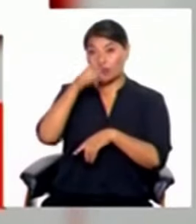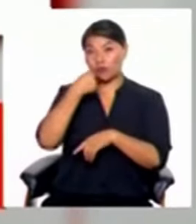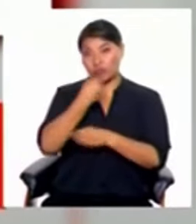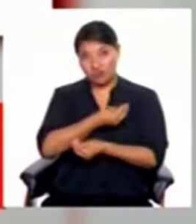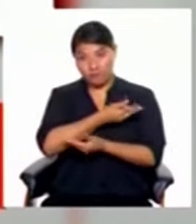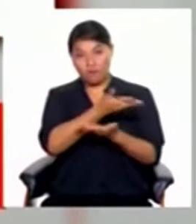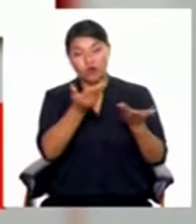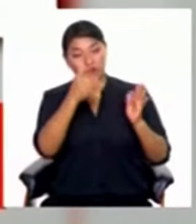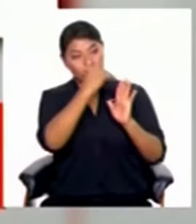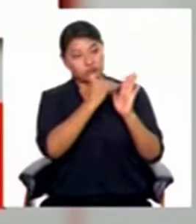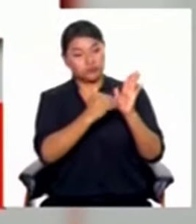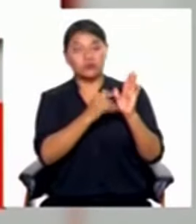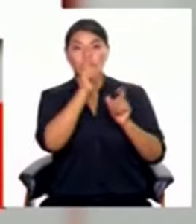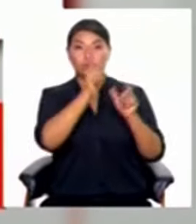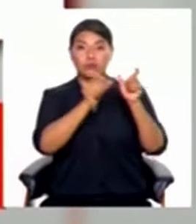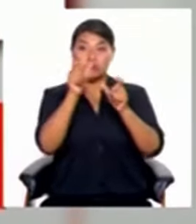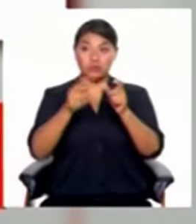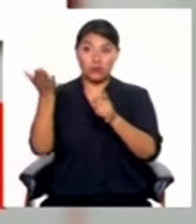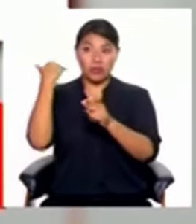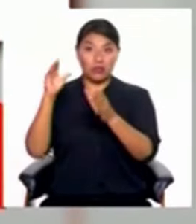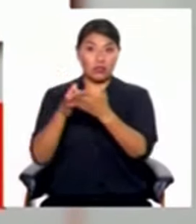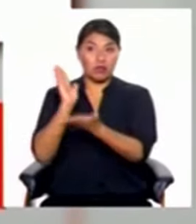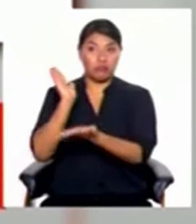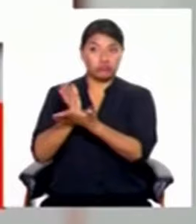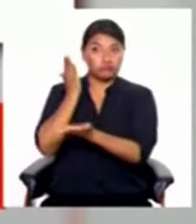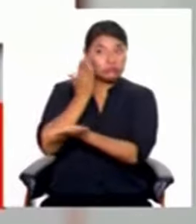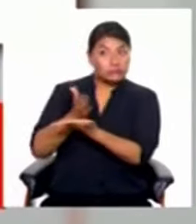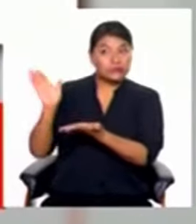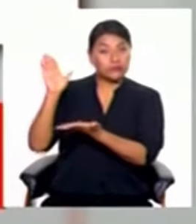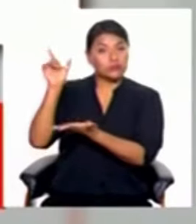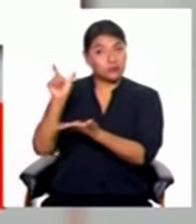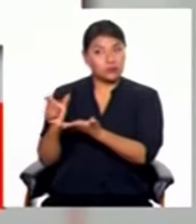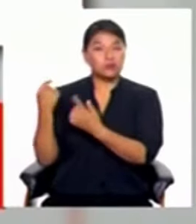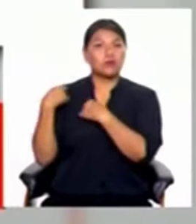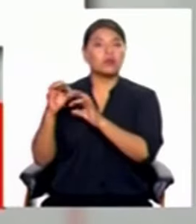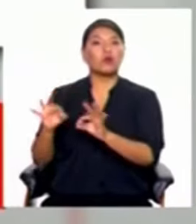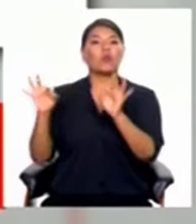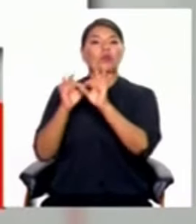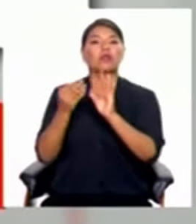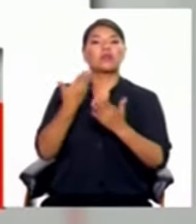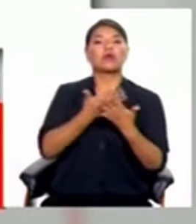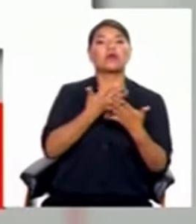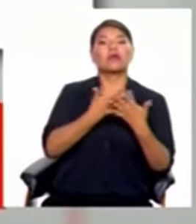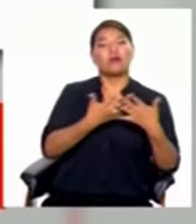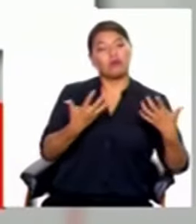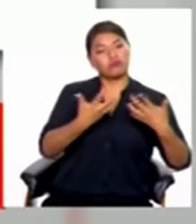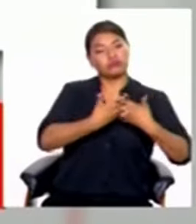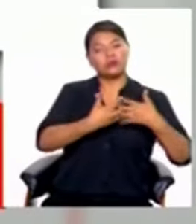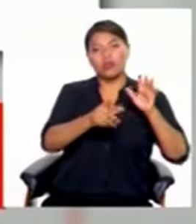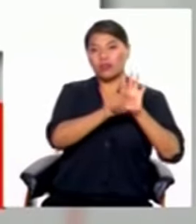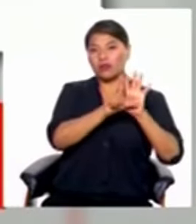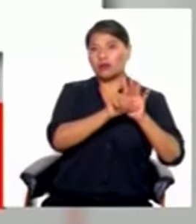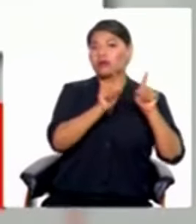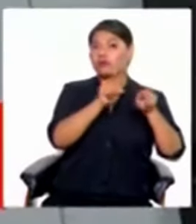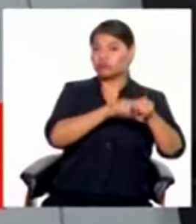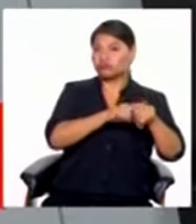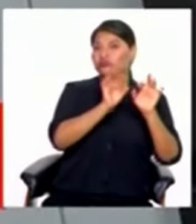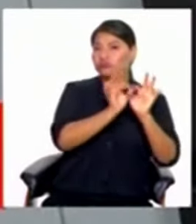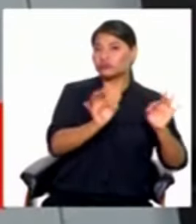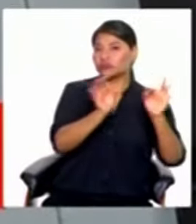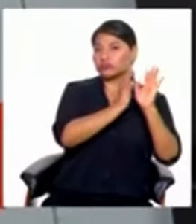resultar en la destitución de los operadores de justicia deben guiarse por el principio de legalidad y el debido proceso.